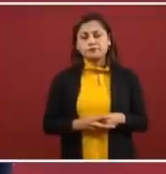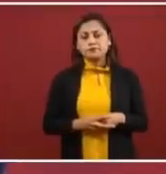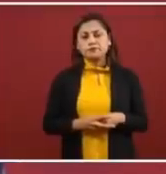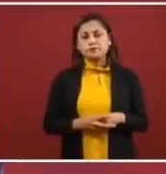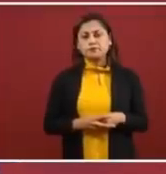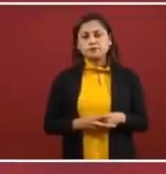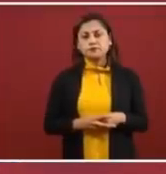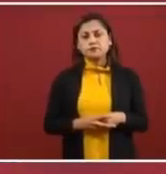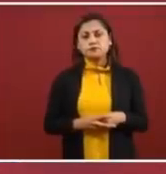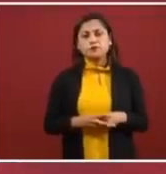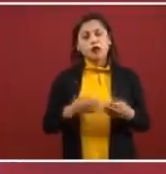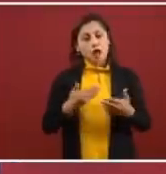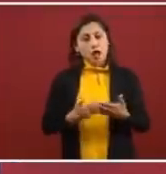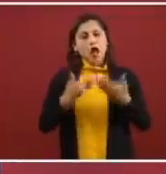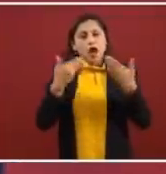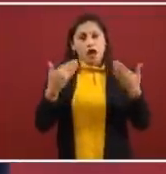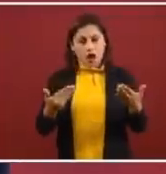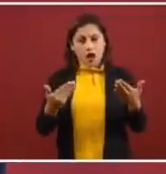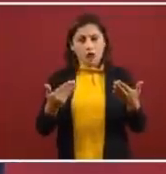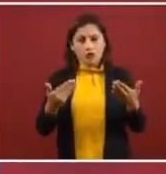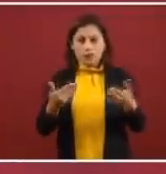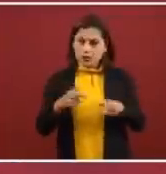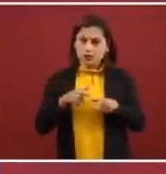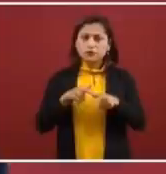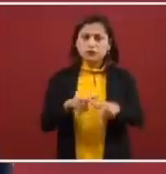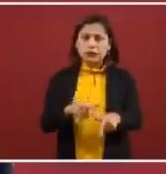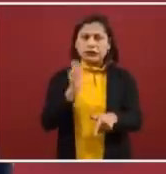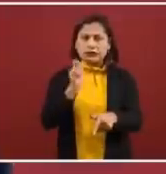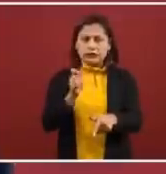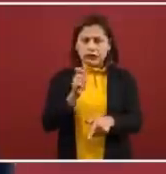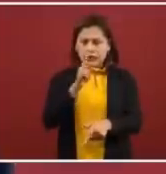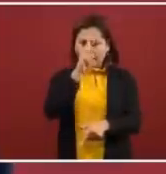seguir atendiendo las causas que originan la violencia